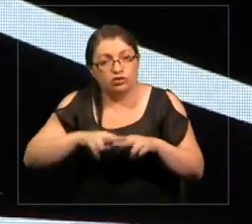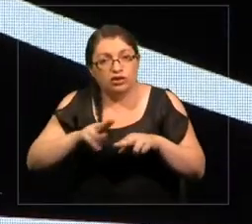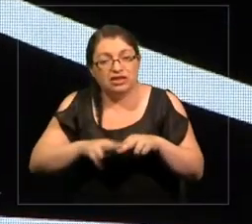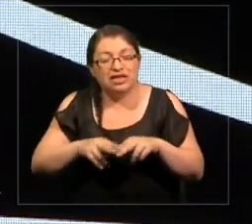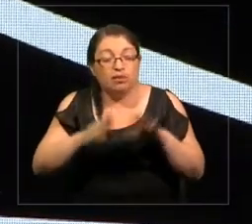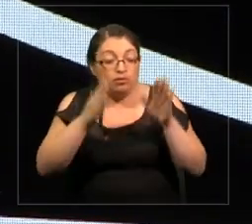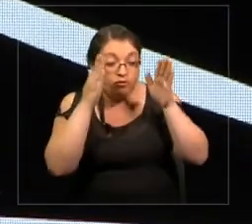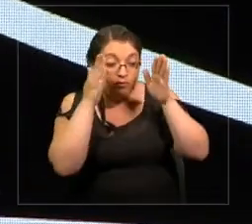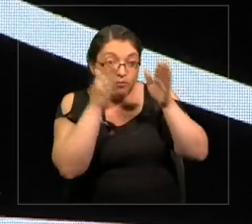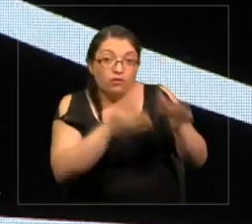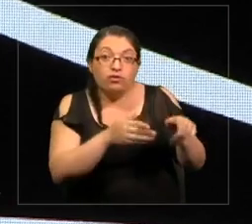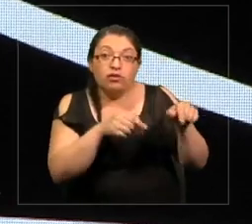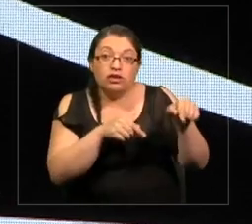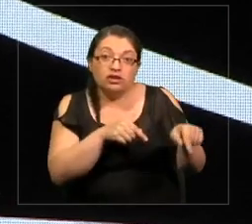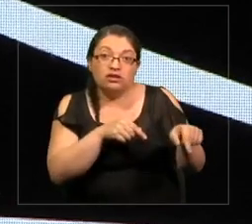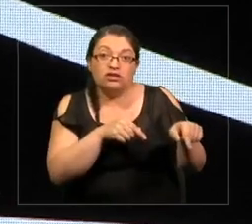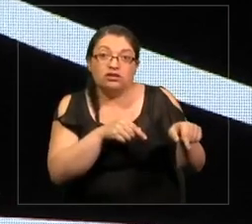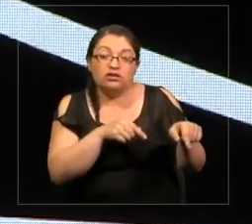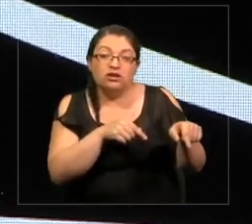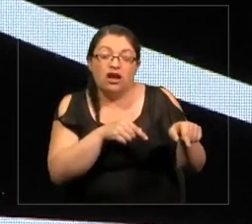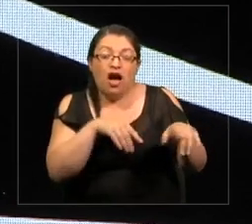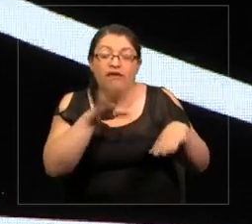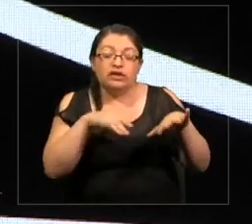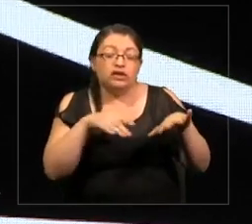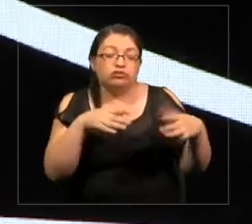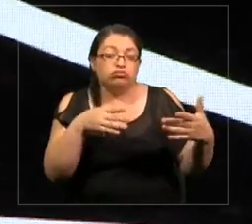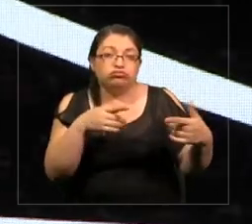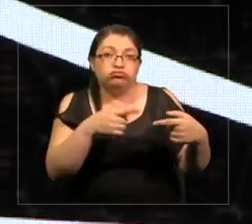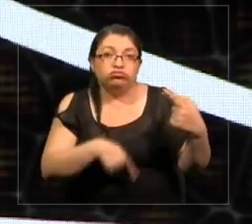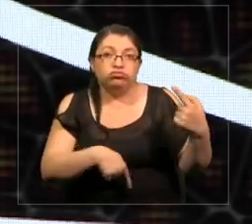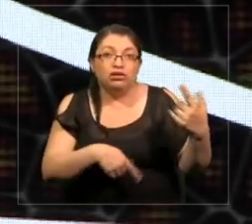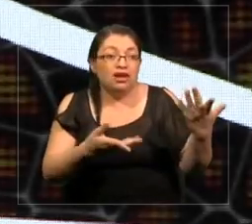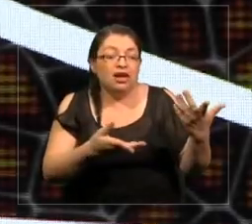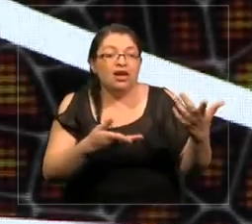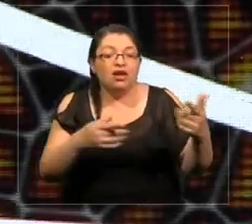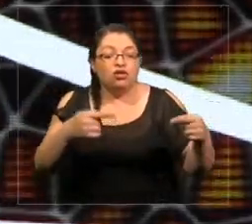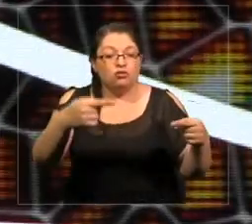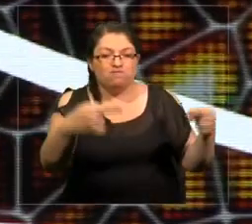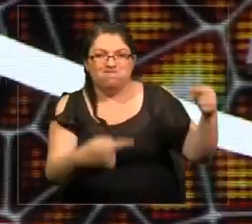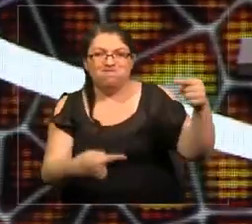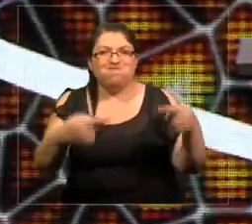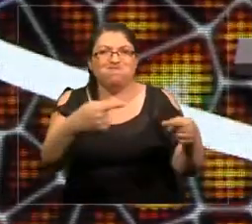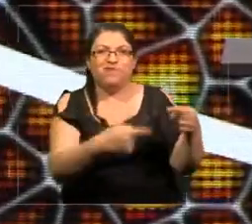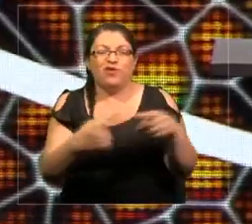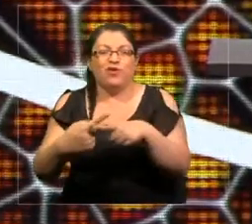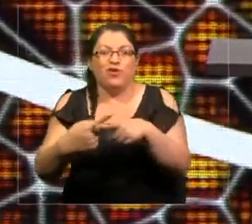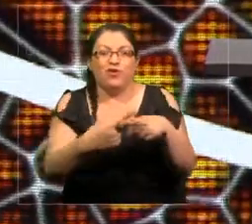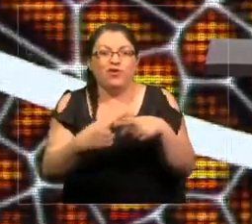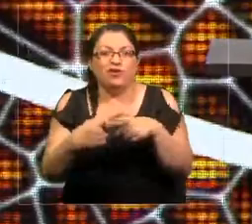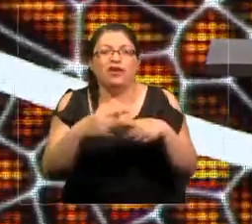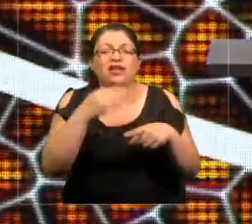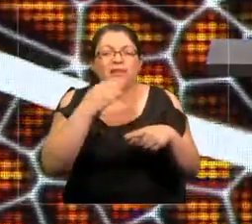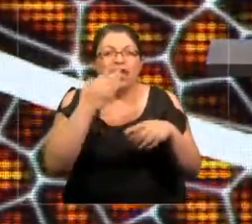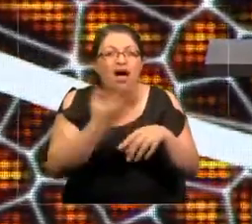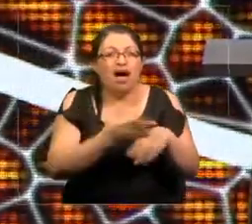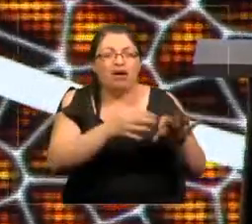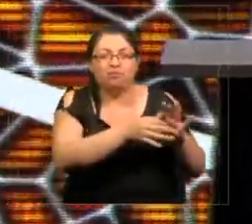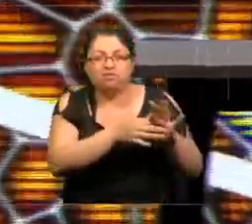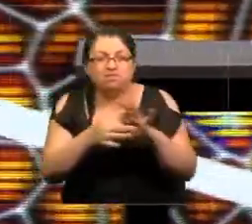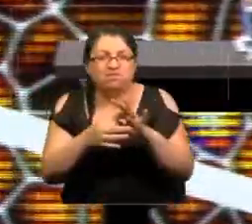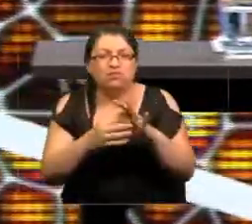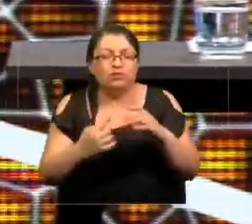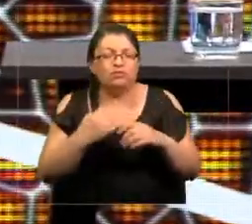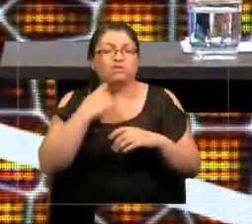ambiental muchas veces tenemos contradicciones con lo social y tenemos consecuencias e impactos